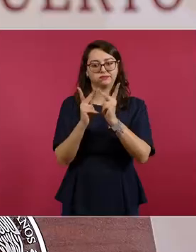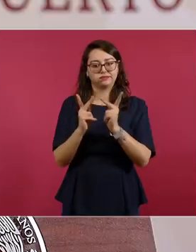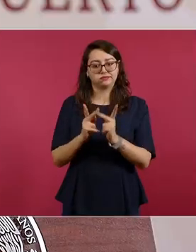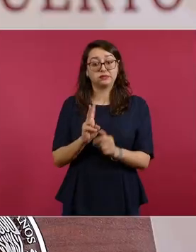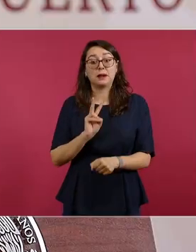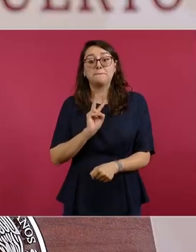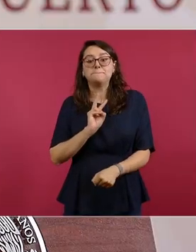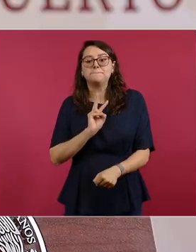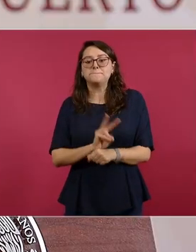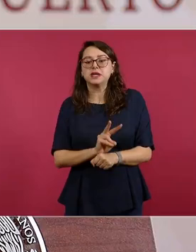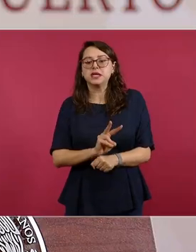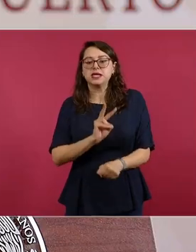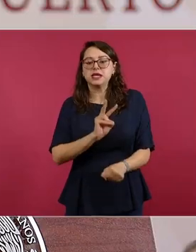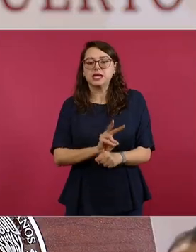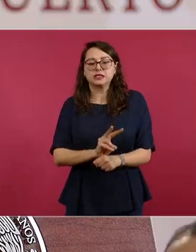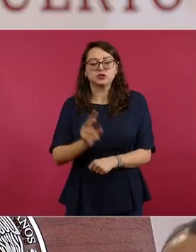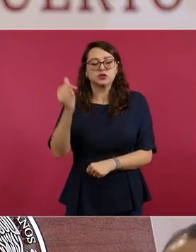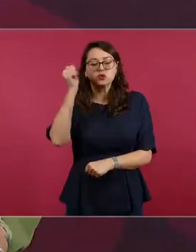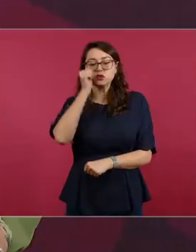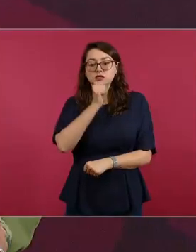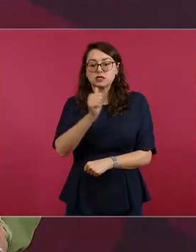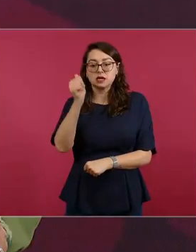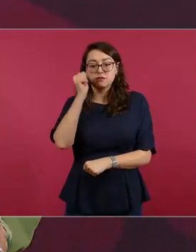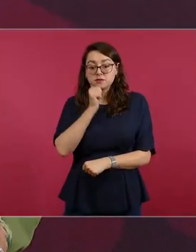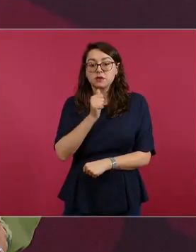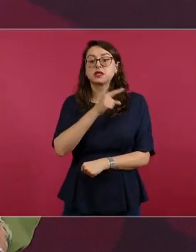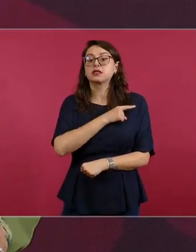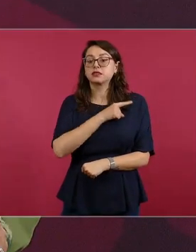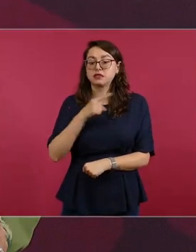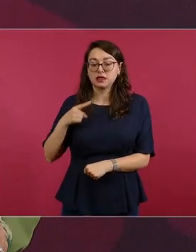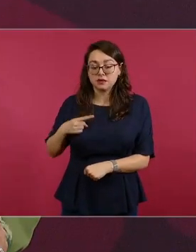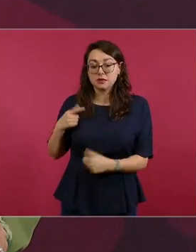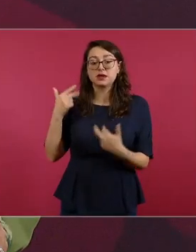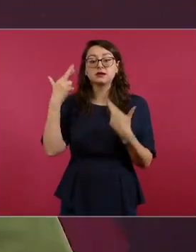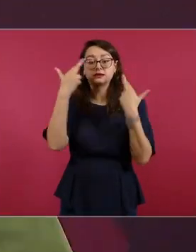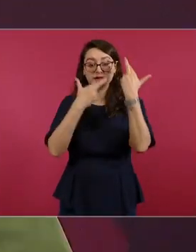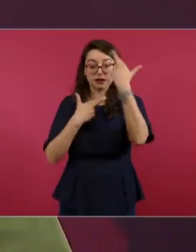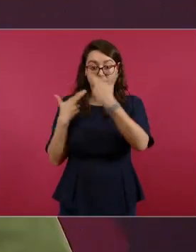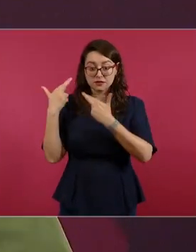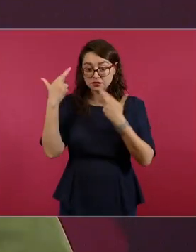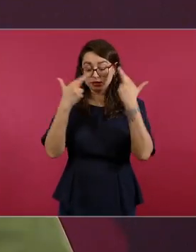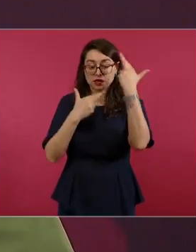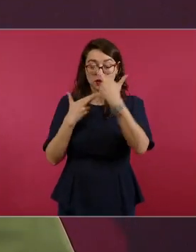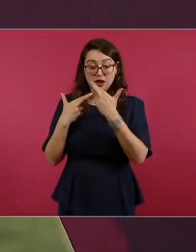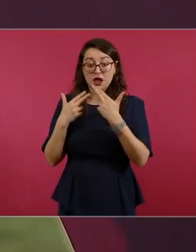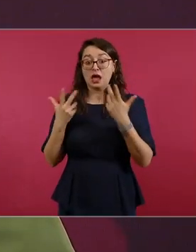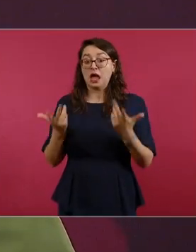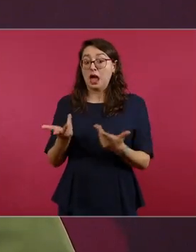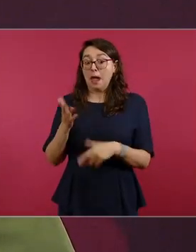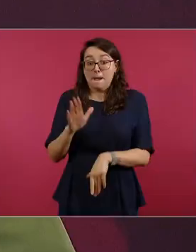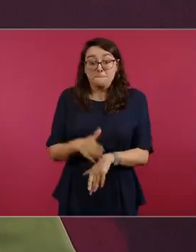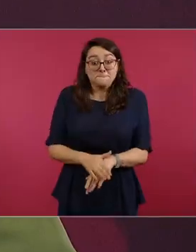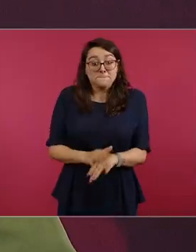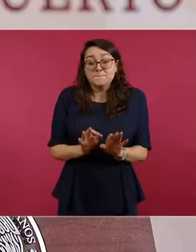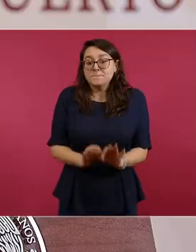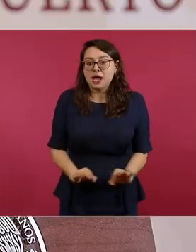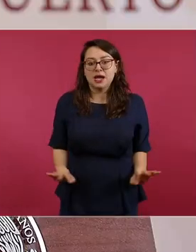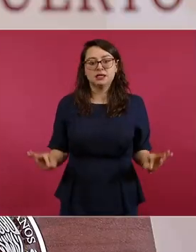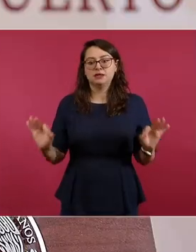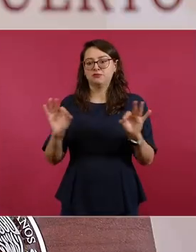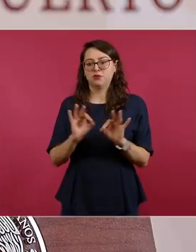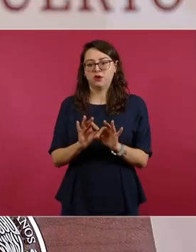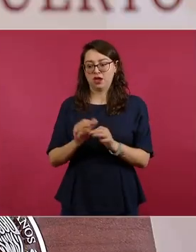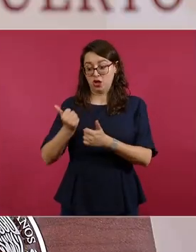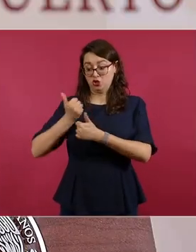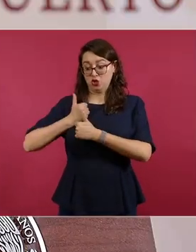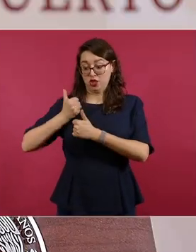desarrollan esos centros de adiestramiento porque es la parte más importante para nosotros